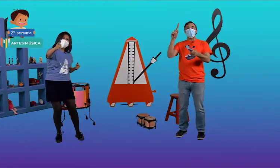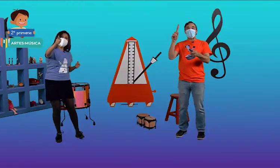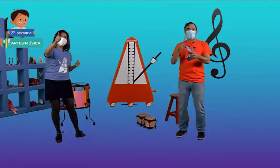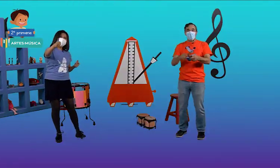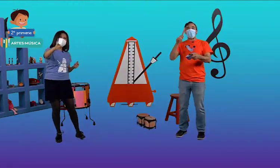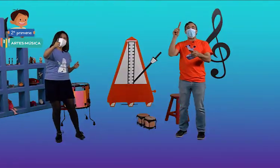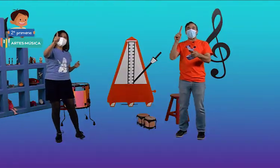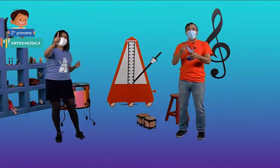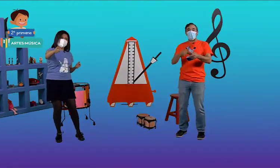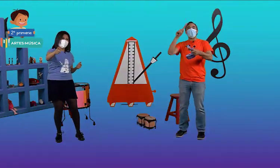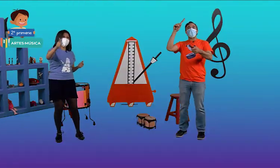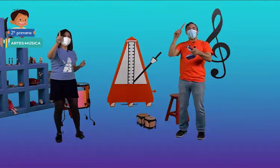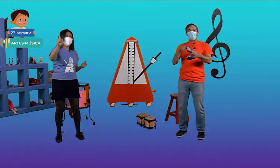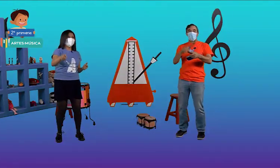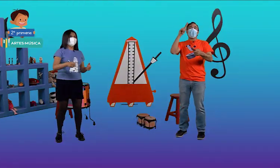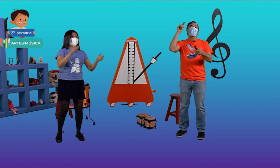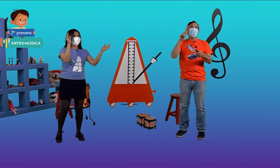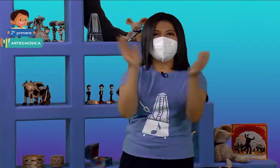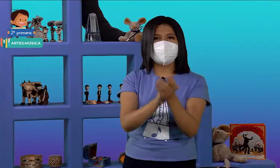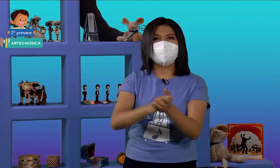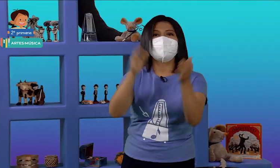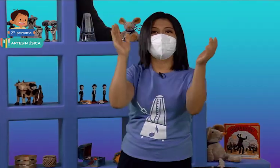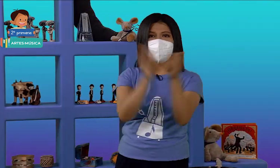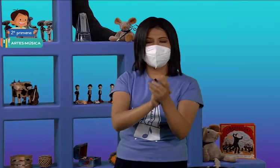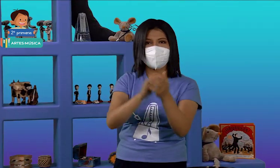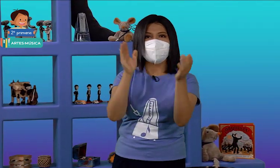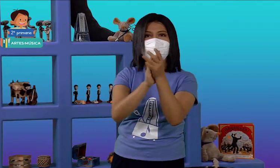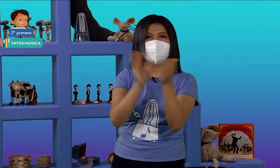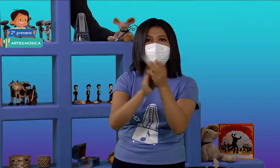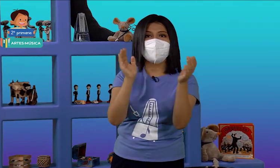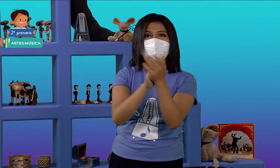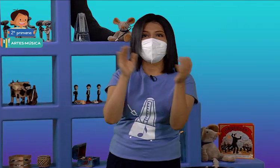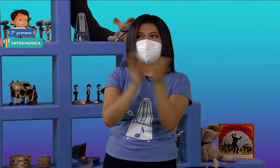Ta, ta, ta, ta, ta, ta.